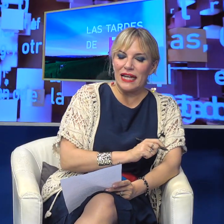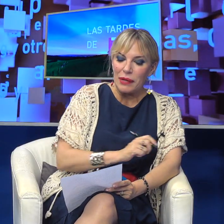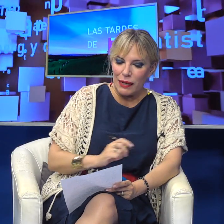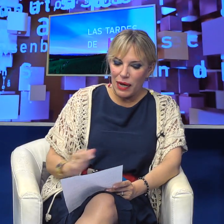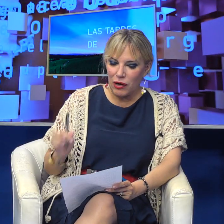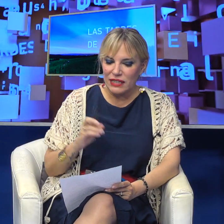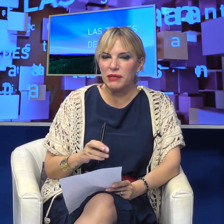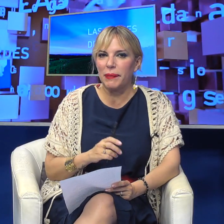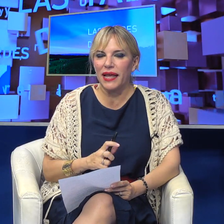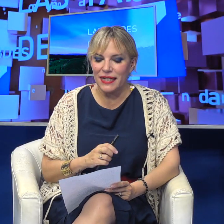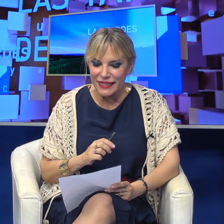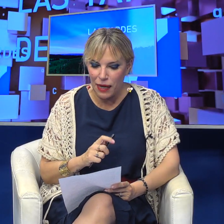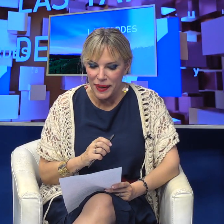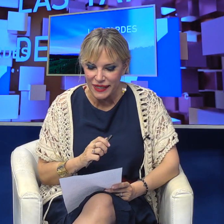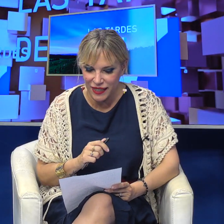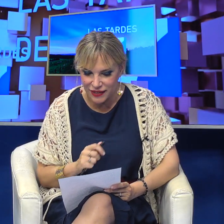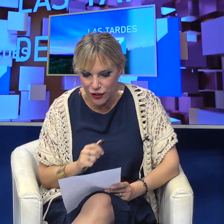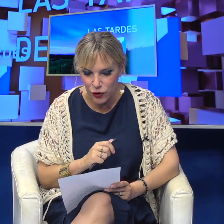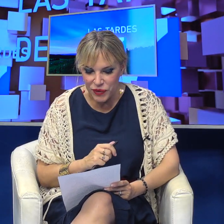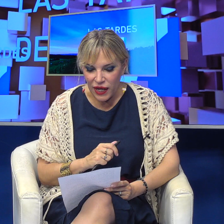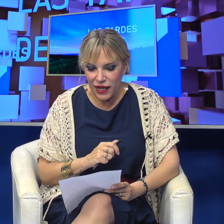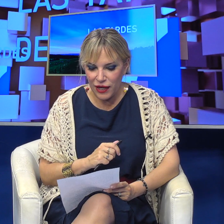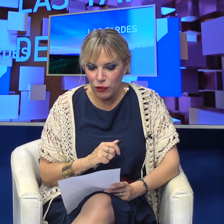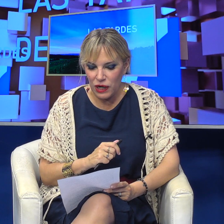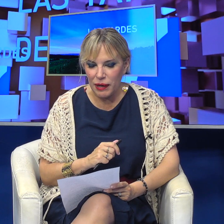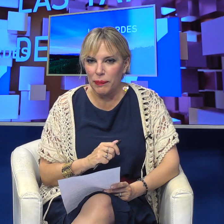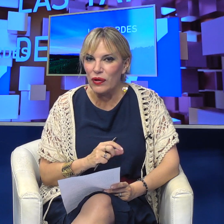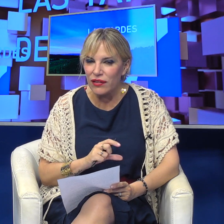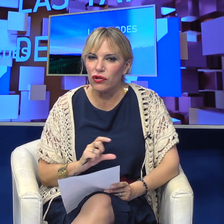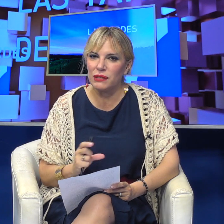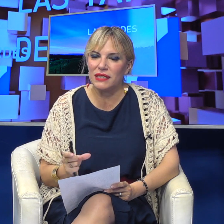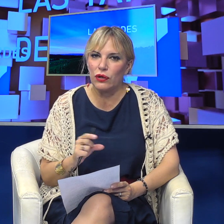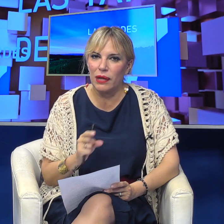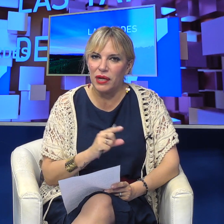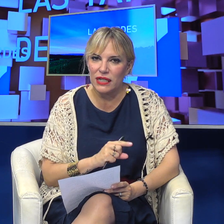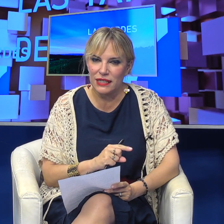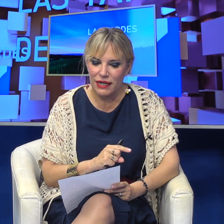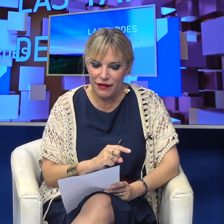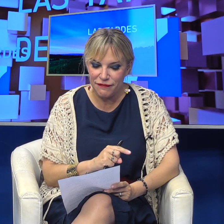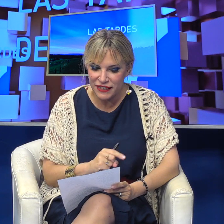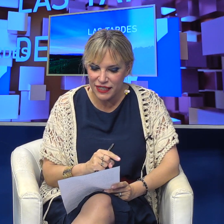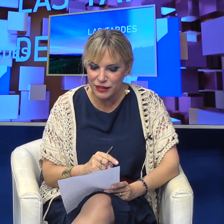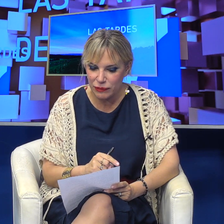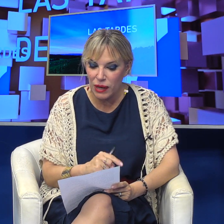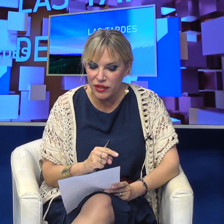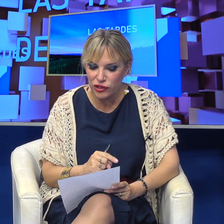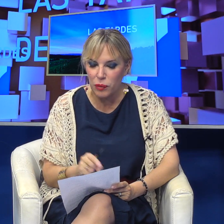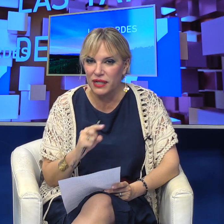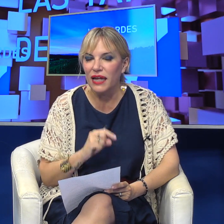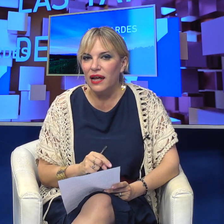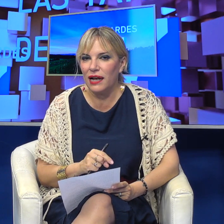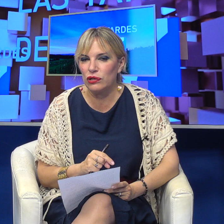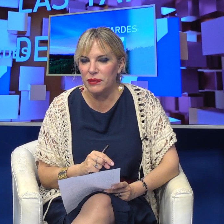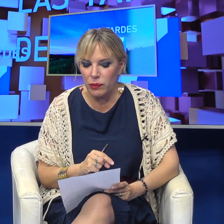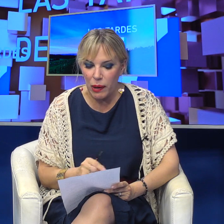a Bilbao esta misma mañana se ha presentado eh un eh proyecto que se va a desarrollar en varias eh fases muy ambicioso